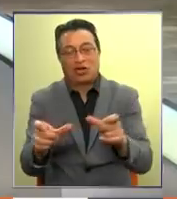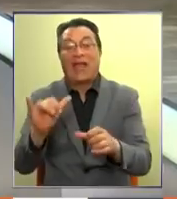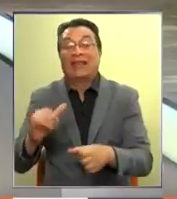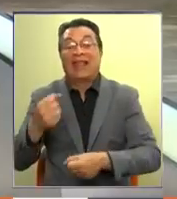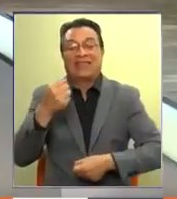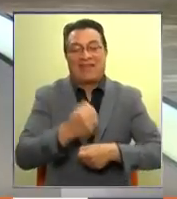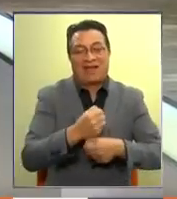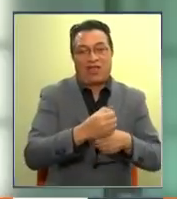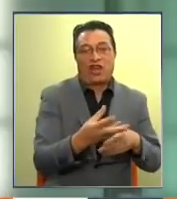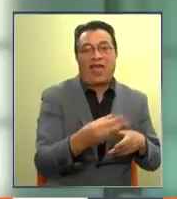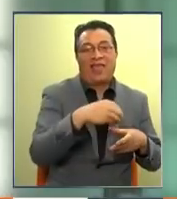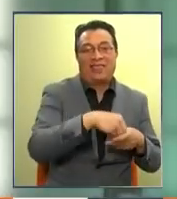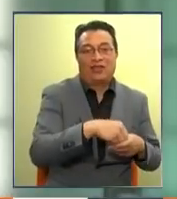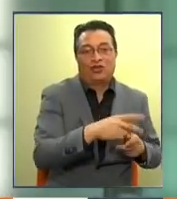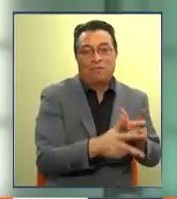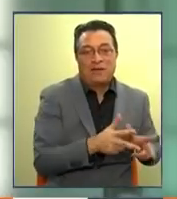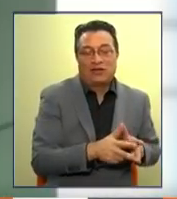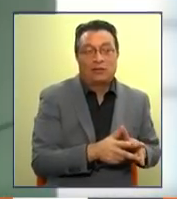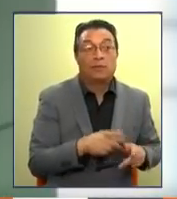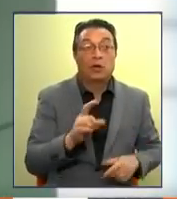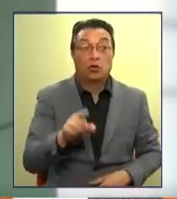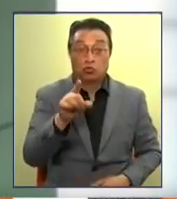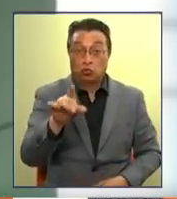de las estaciones. Oiga, ¿es verdad que usted solo anda en metro?